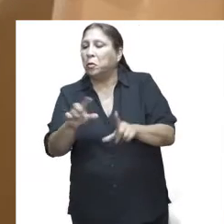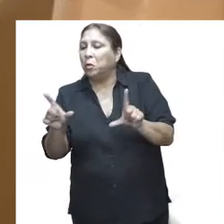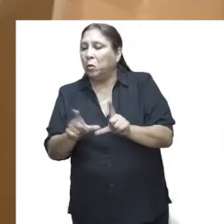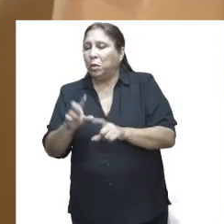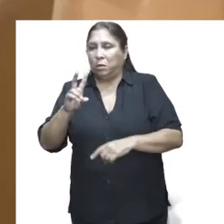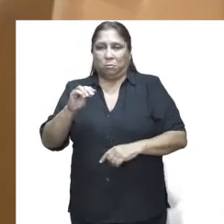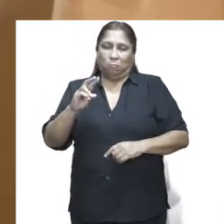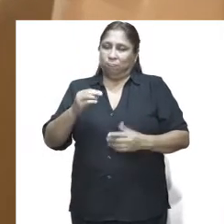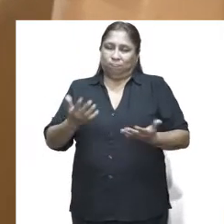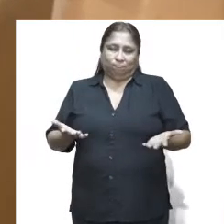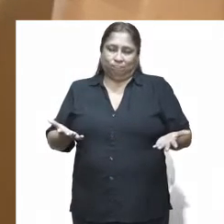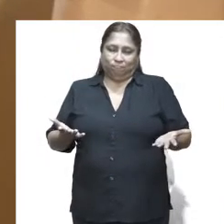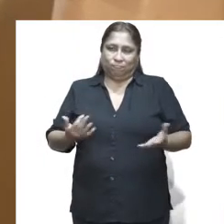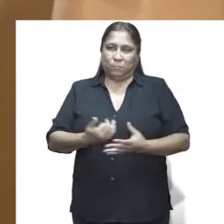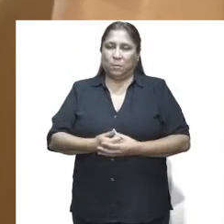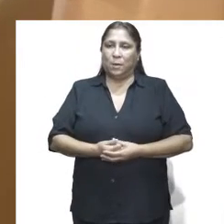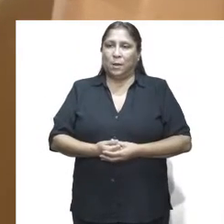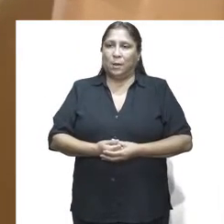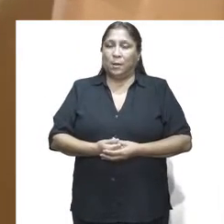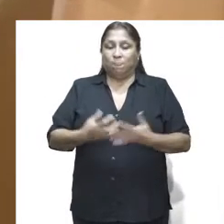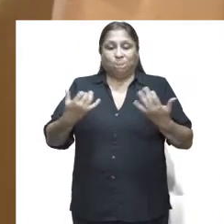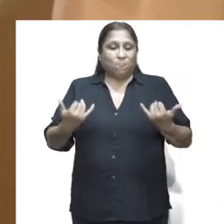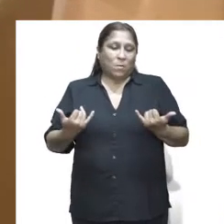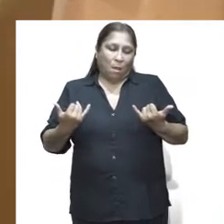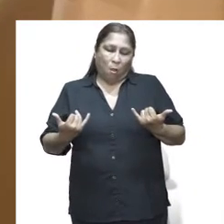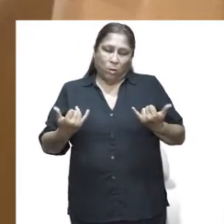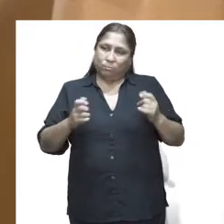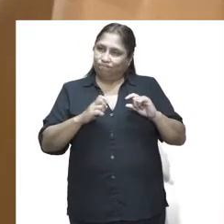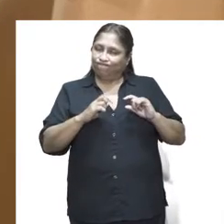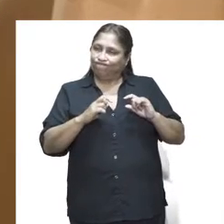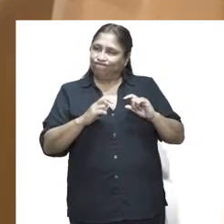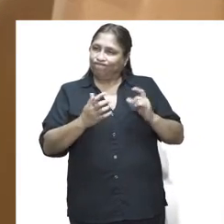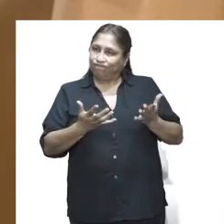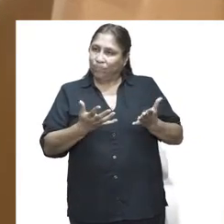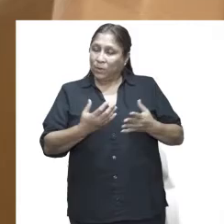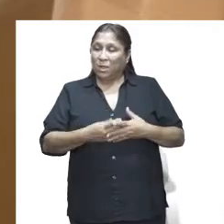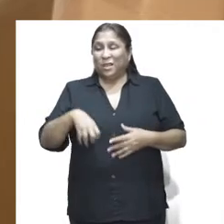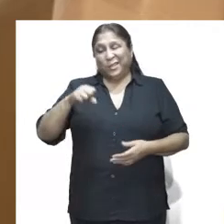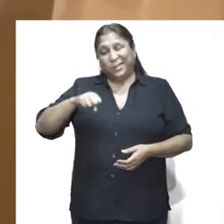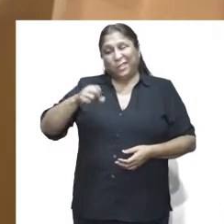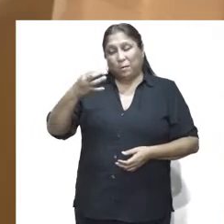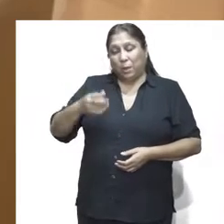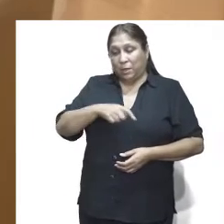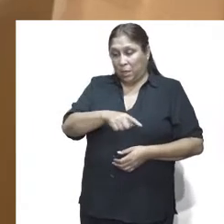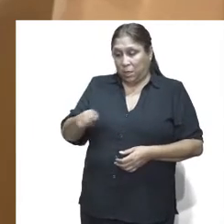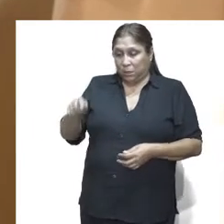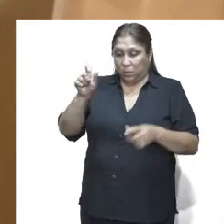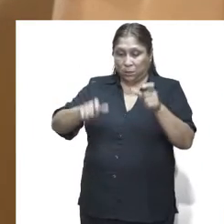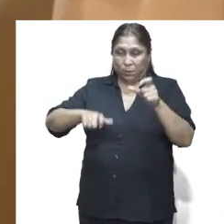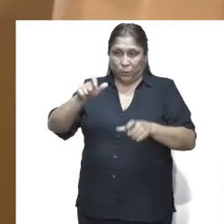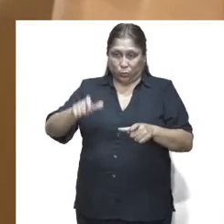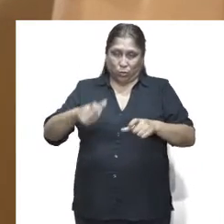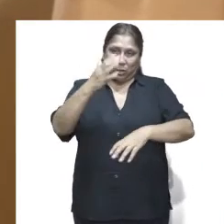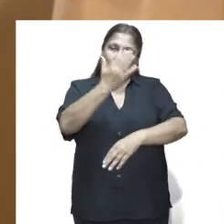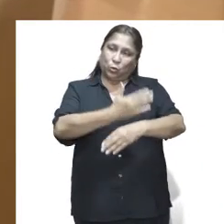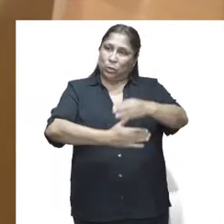reconocimiento judicial. Ahora, si bien estas personas con